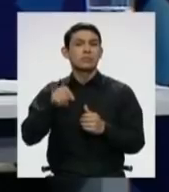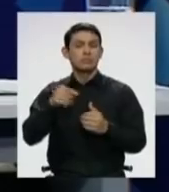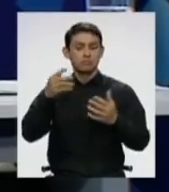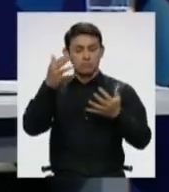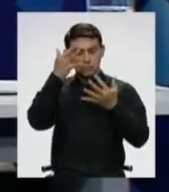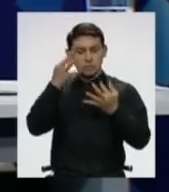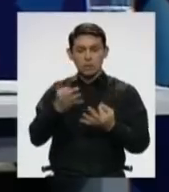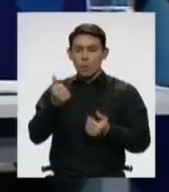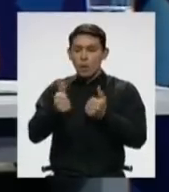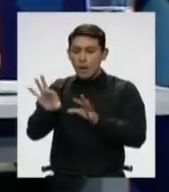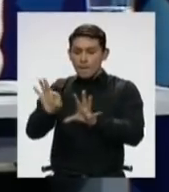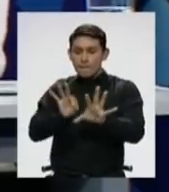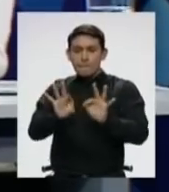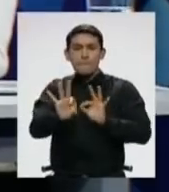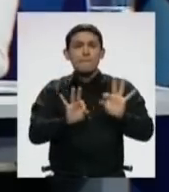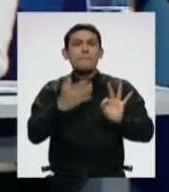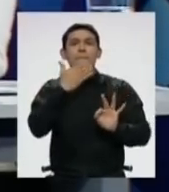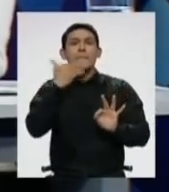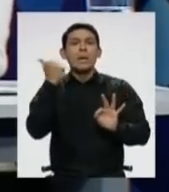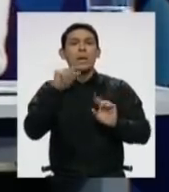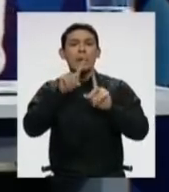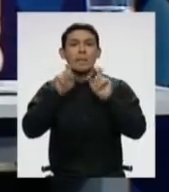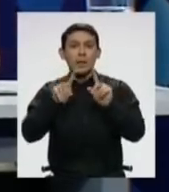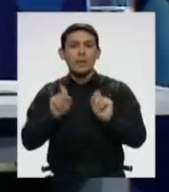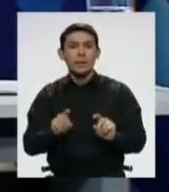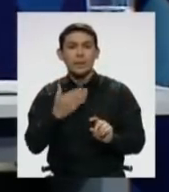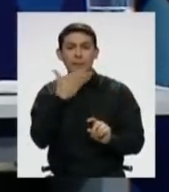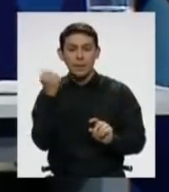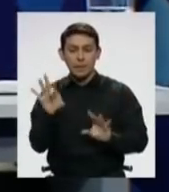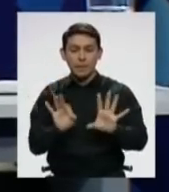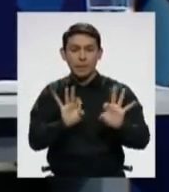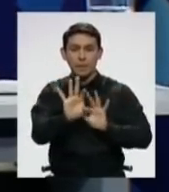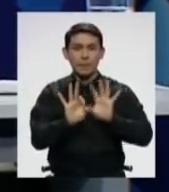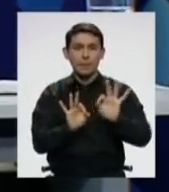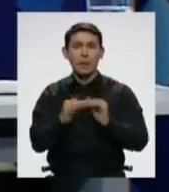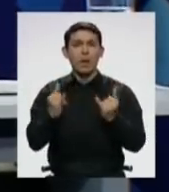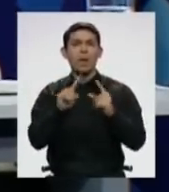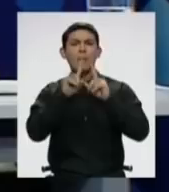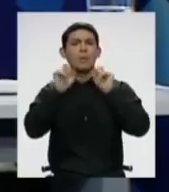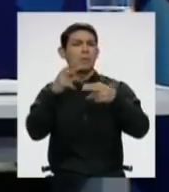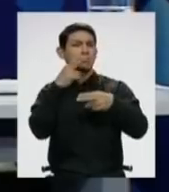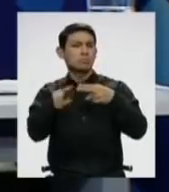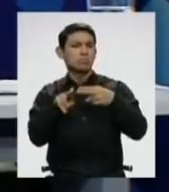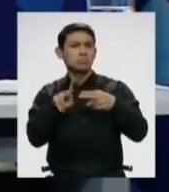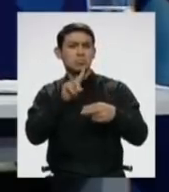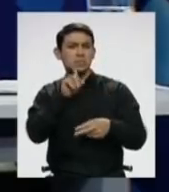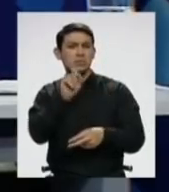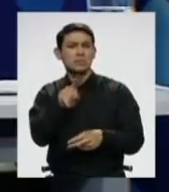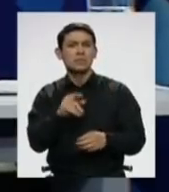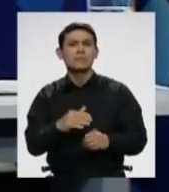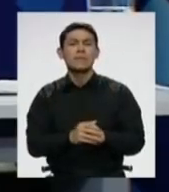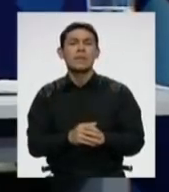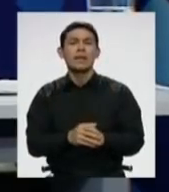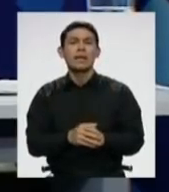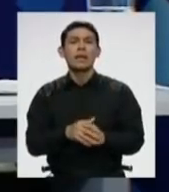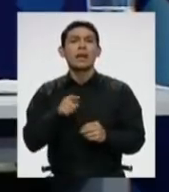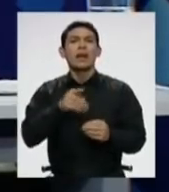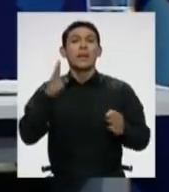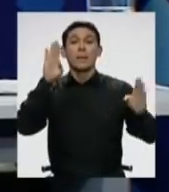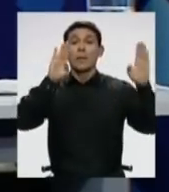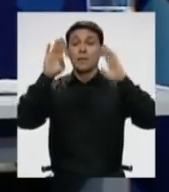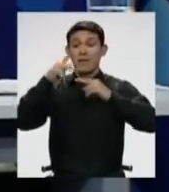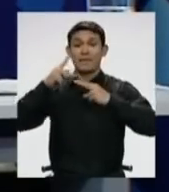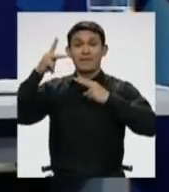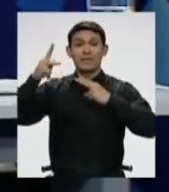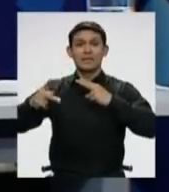son las mejores. Y será con cada uno de los candidatos esta noche. Va una repregunta muy breve, muy concreta, señor Castañeda Pardo, que tiene que ver con la preocupación de estos